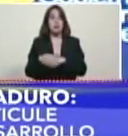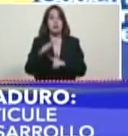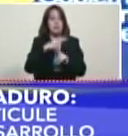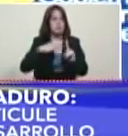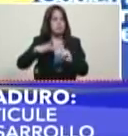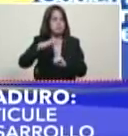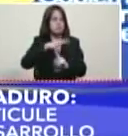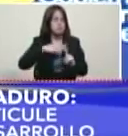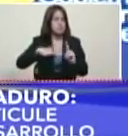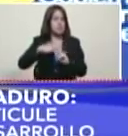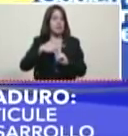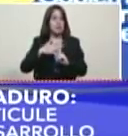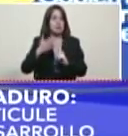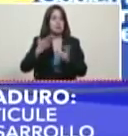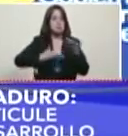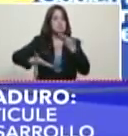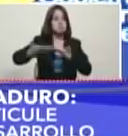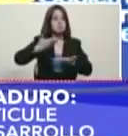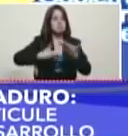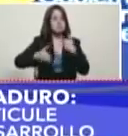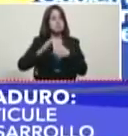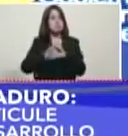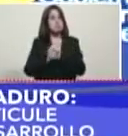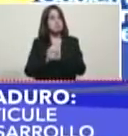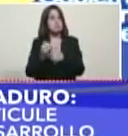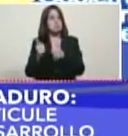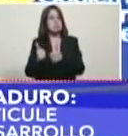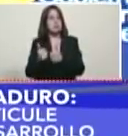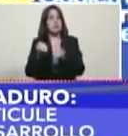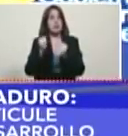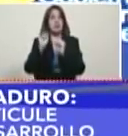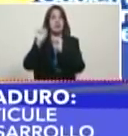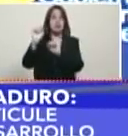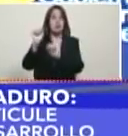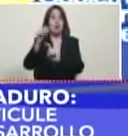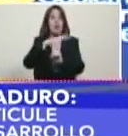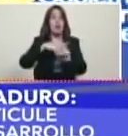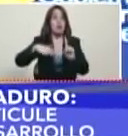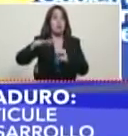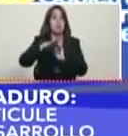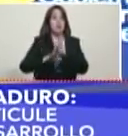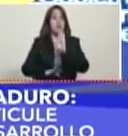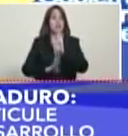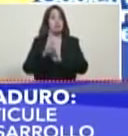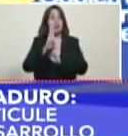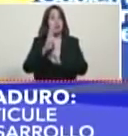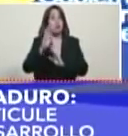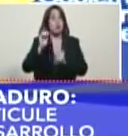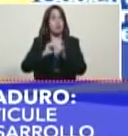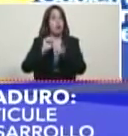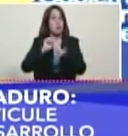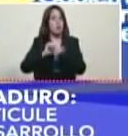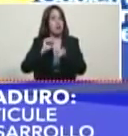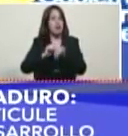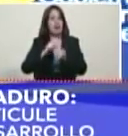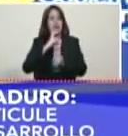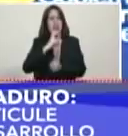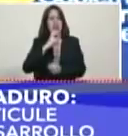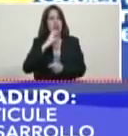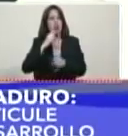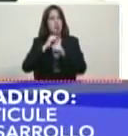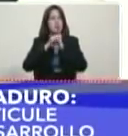ecológicas, amigables, defensoras del ambiente, para el desarrollo de los minerales, del oro, de